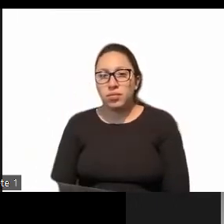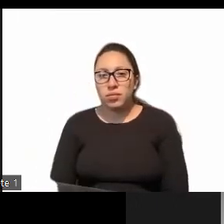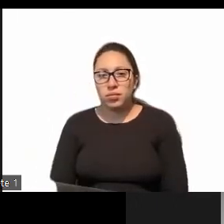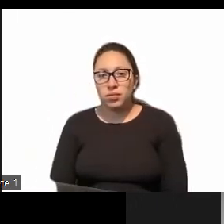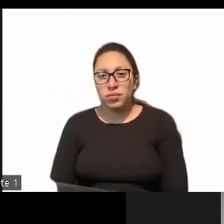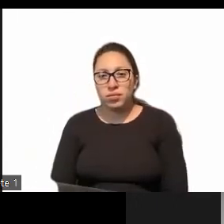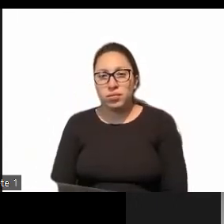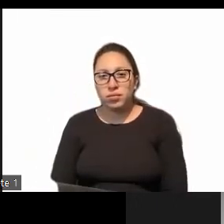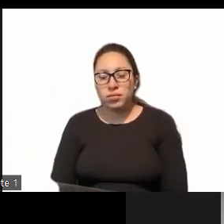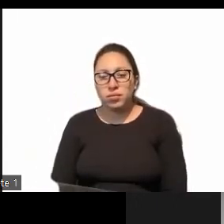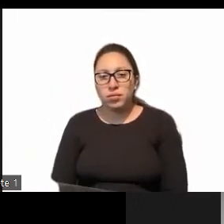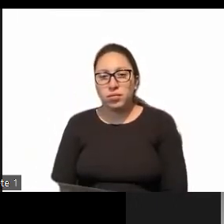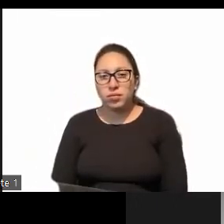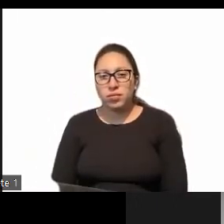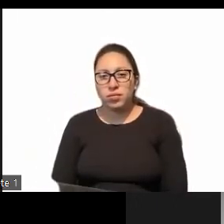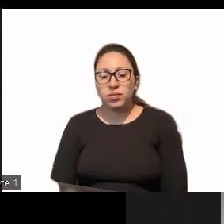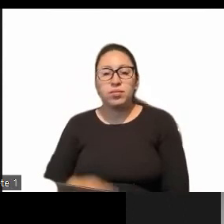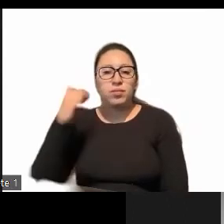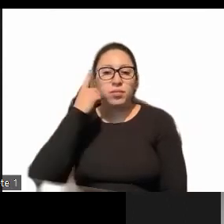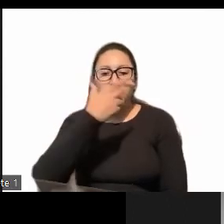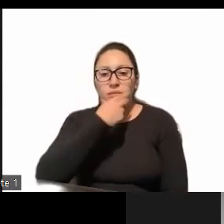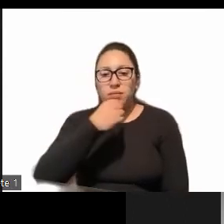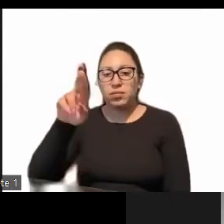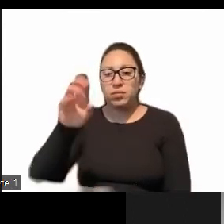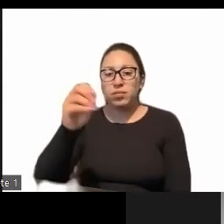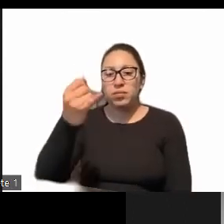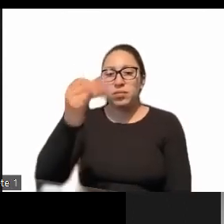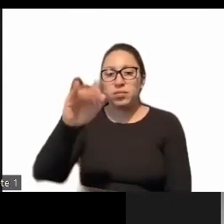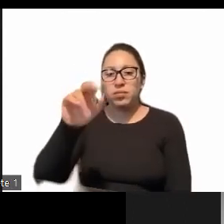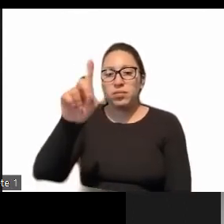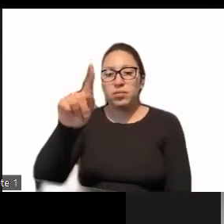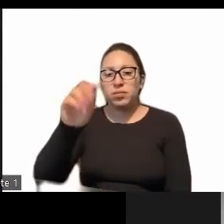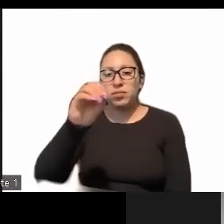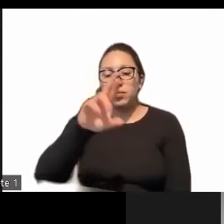Gracias, diputada. Diputado Royfit Torres González.